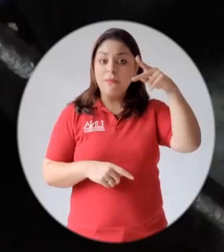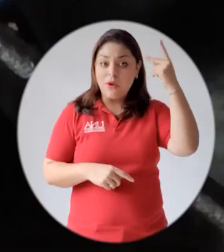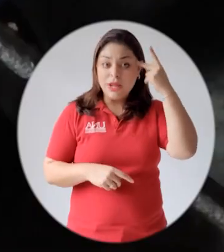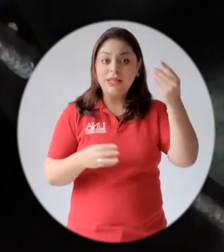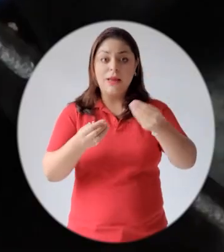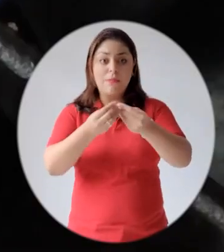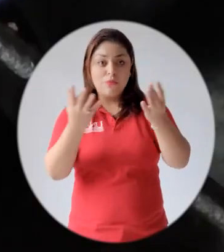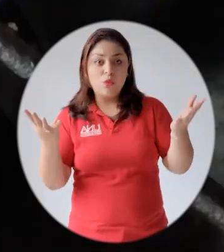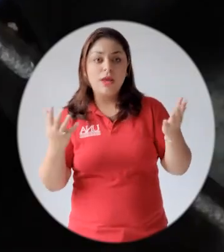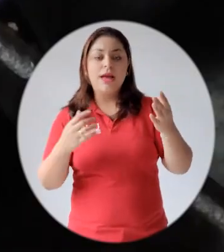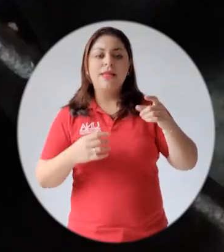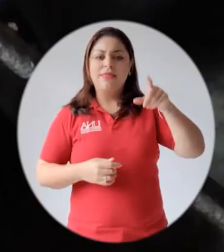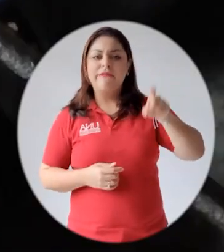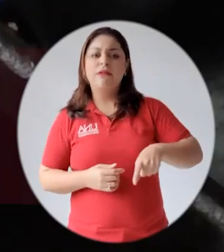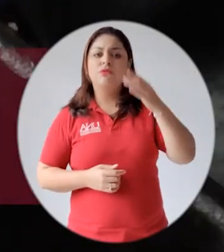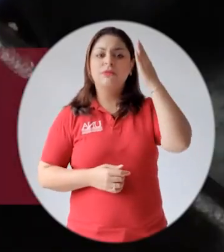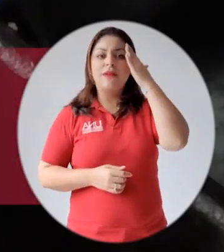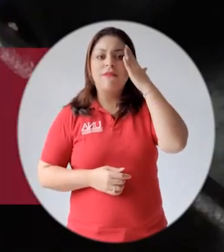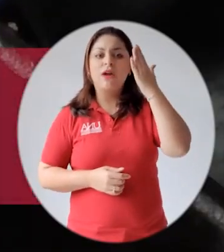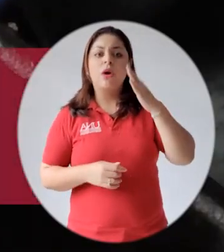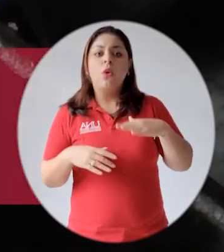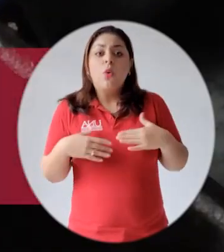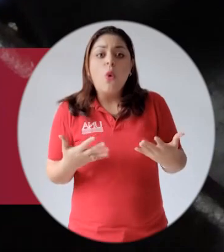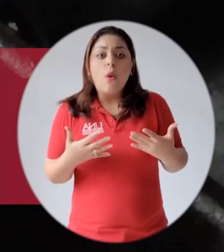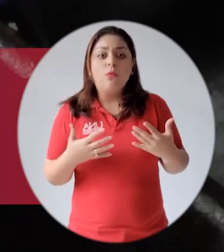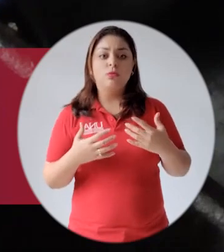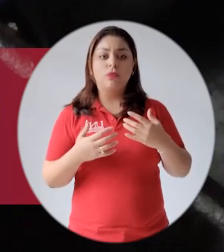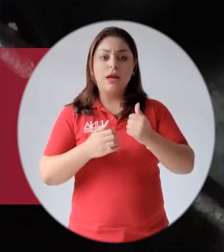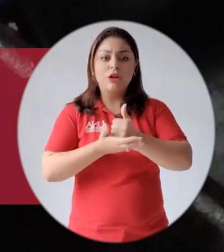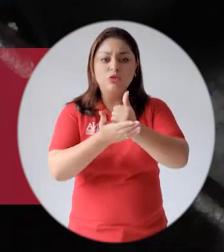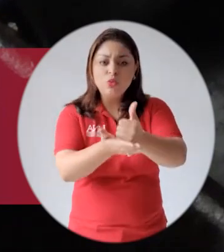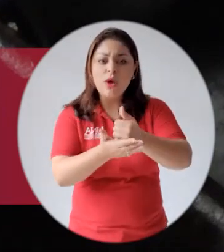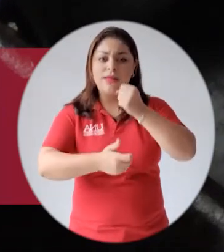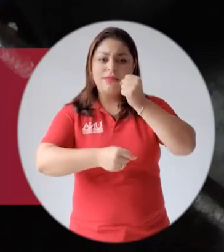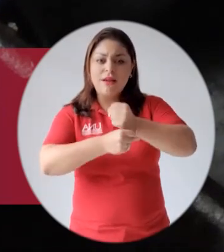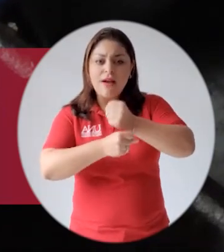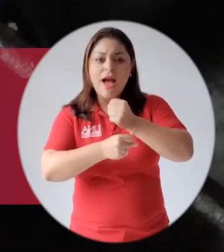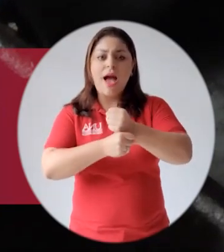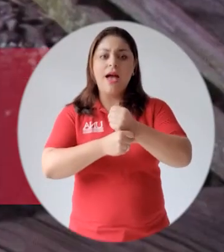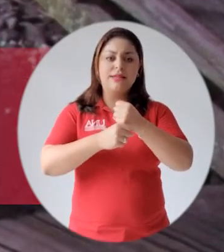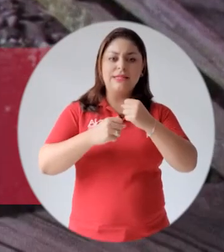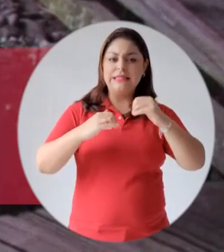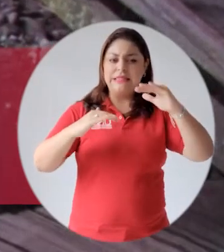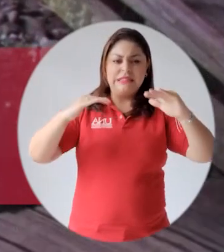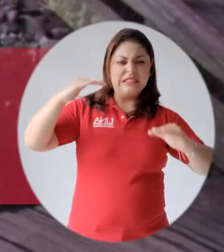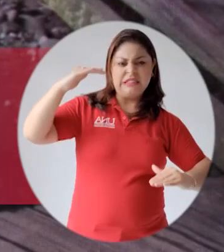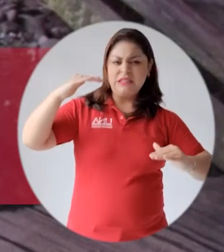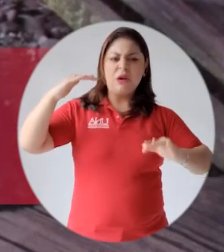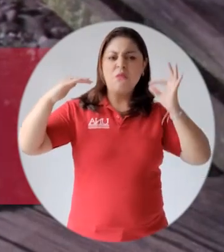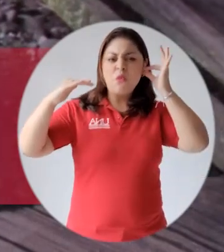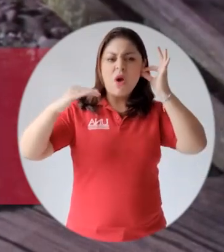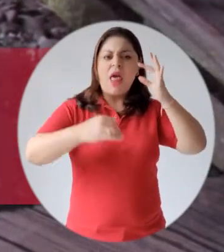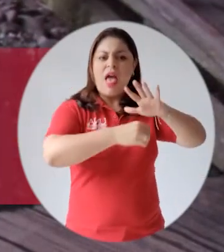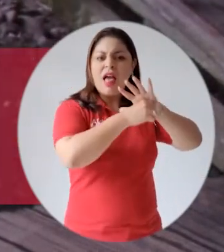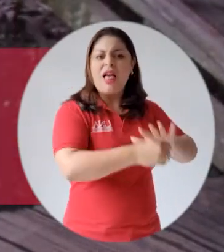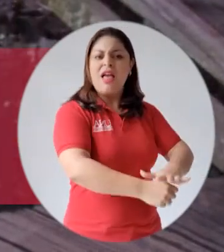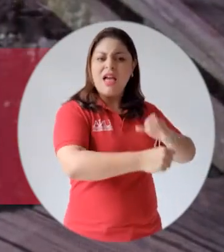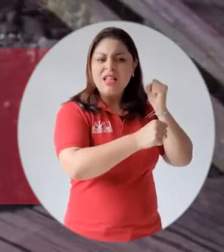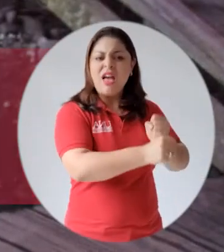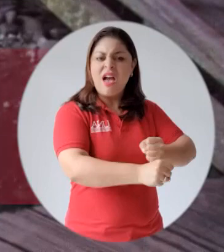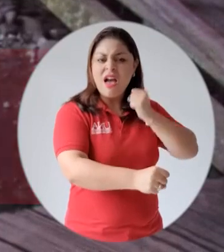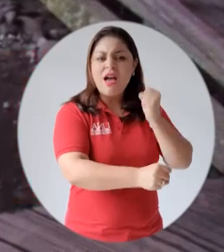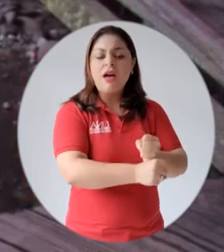trabajar en favor de reducir las brechas que existen, no solo en las oportunidades de desarrollo de las mujeres, hay que partir de